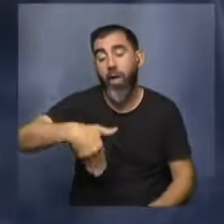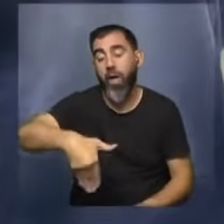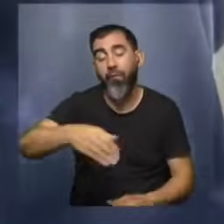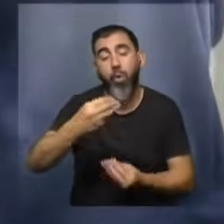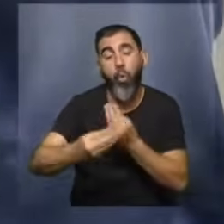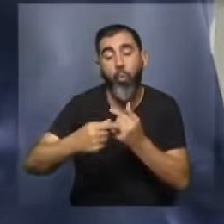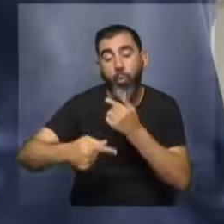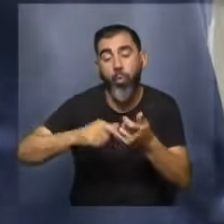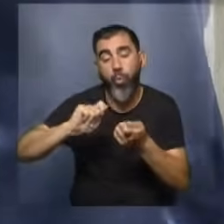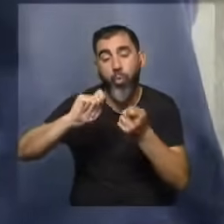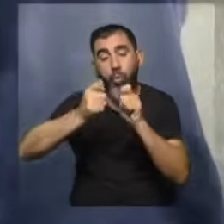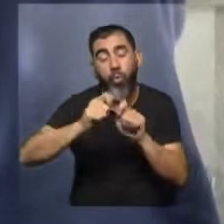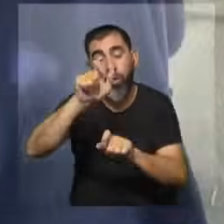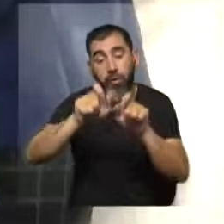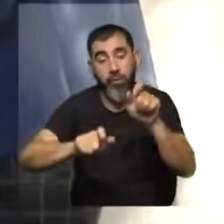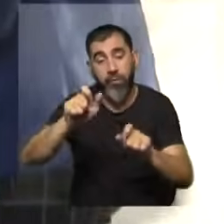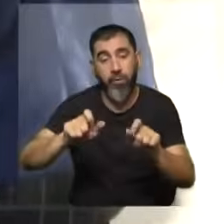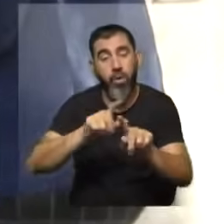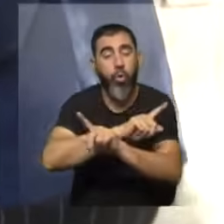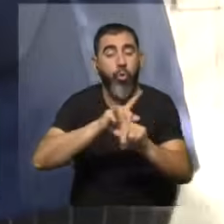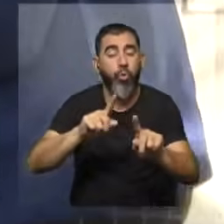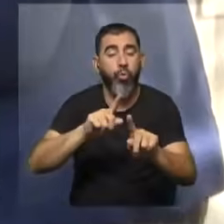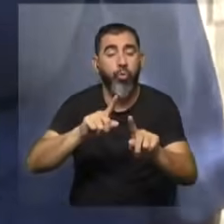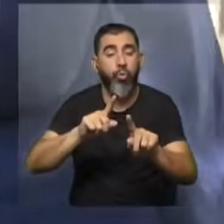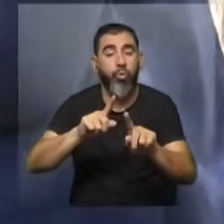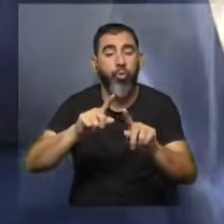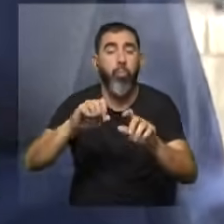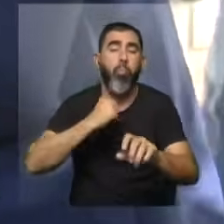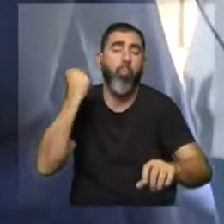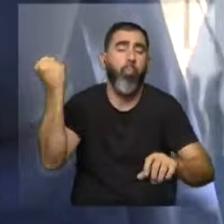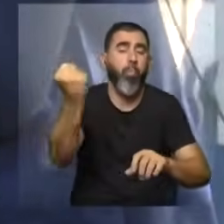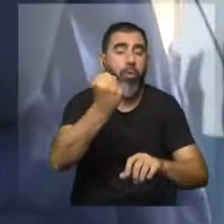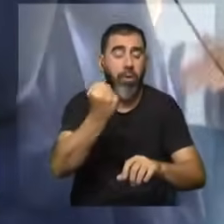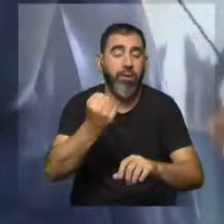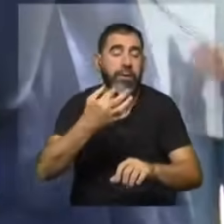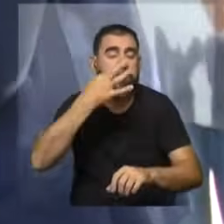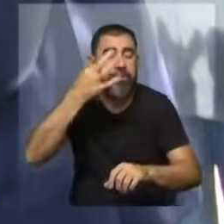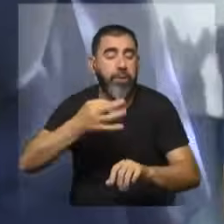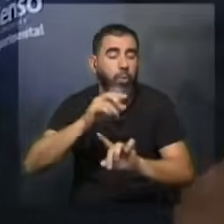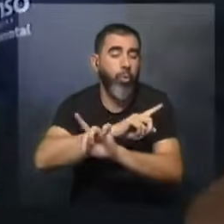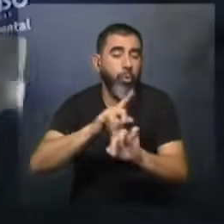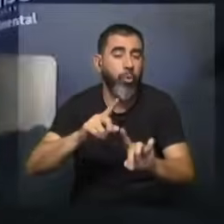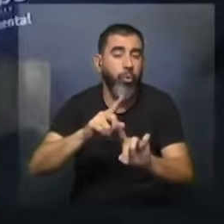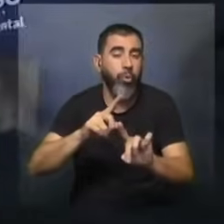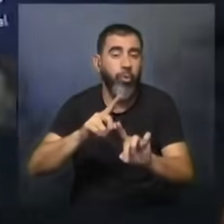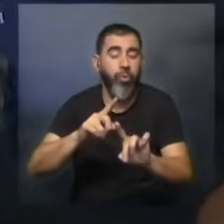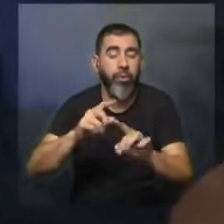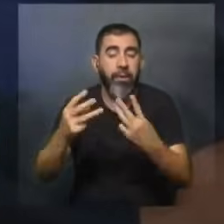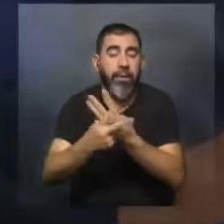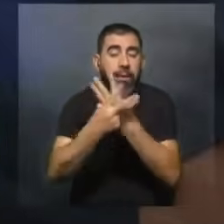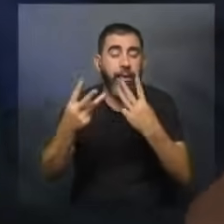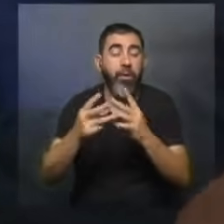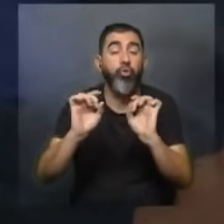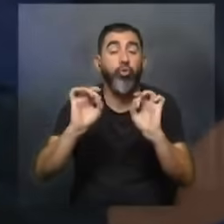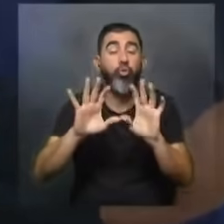cómo siguen los cambios en la población uruguaya que no van a ser en su magnitud total seguramente no van a ser en la estructura por edades salvo la